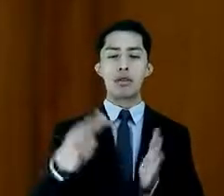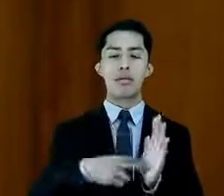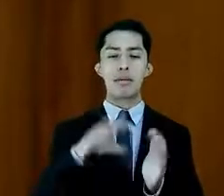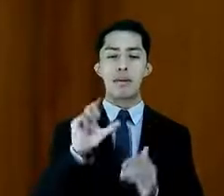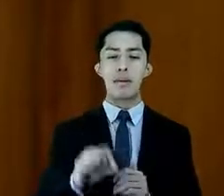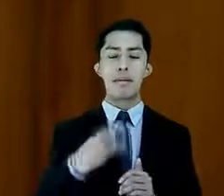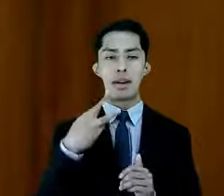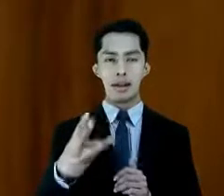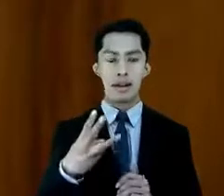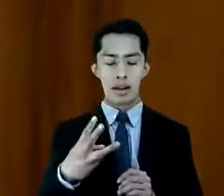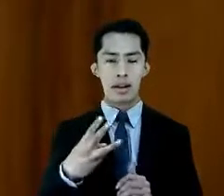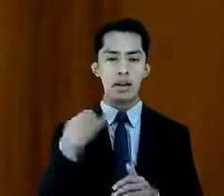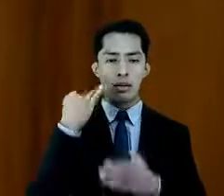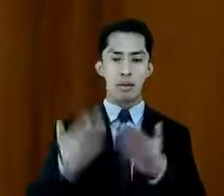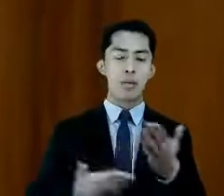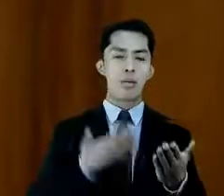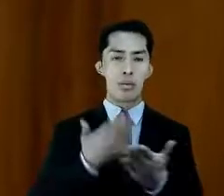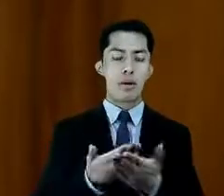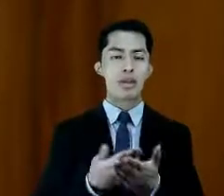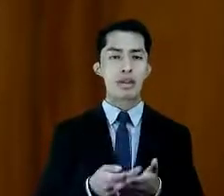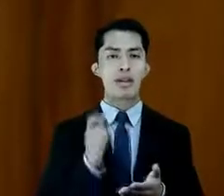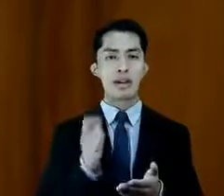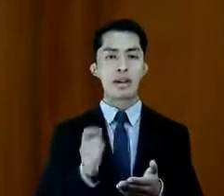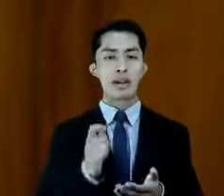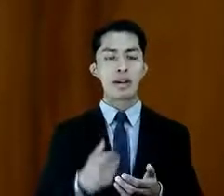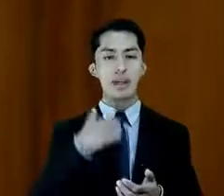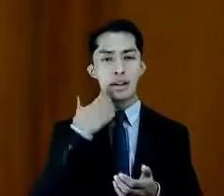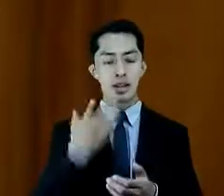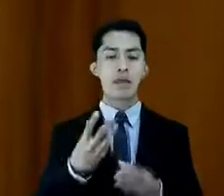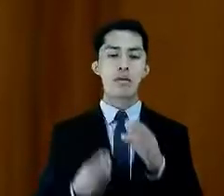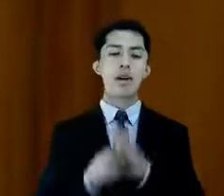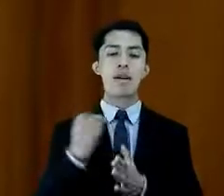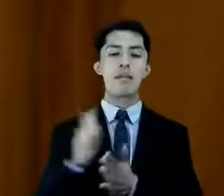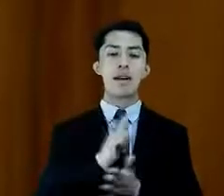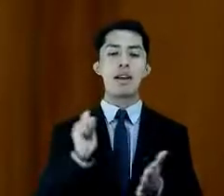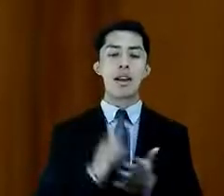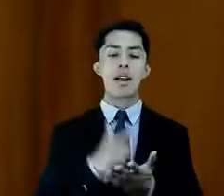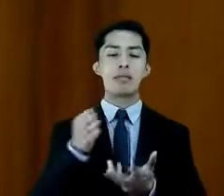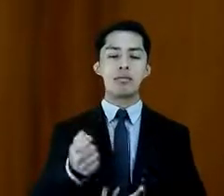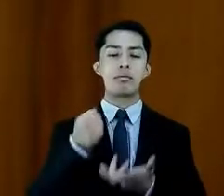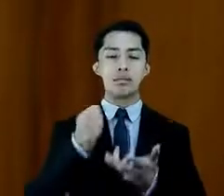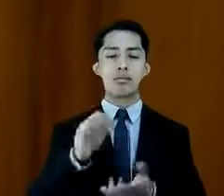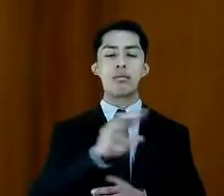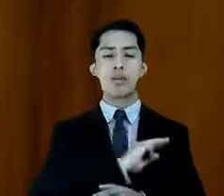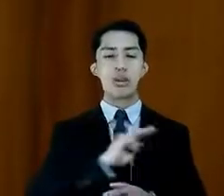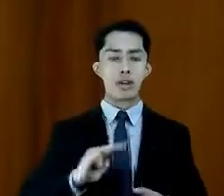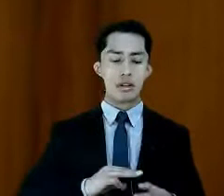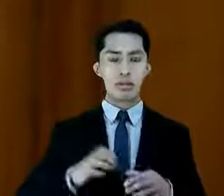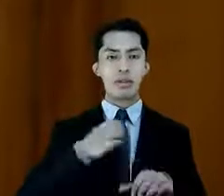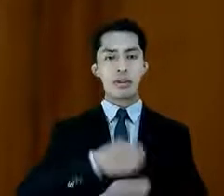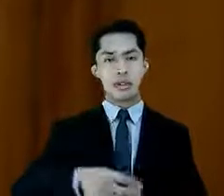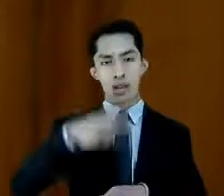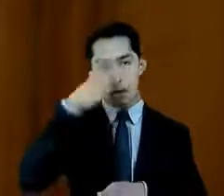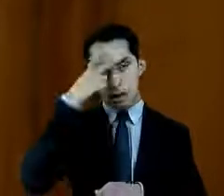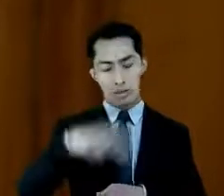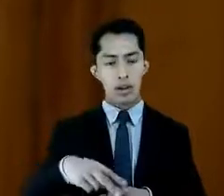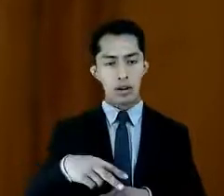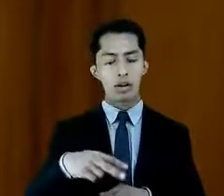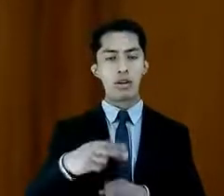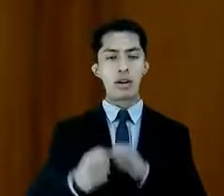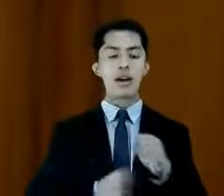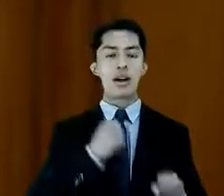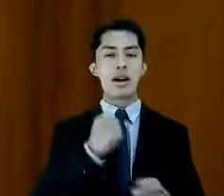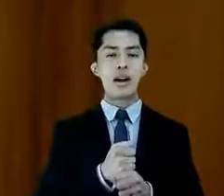2023. Iniciativa de decreto por el que se expide la Ley de Ingresos de los Municipios del Estado de México para el